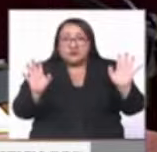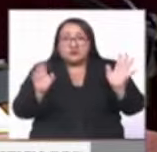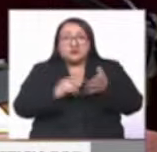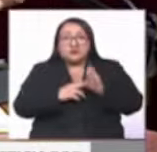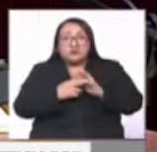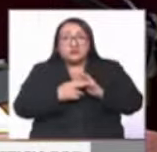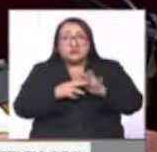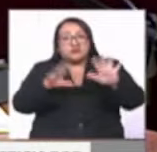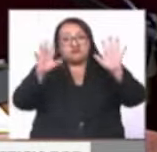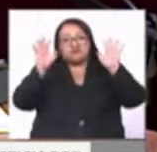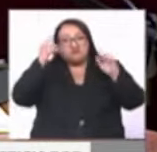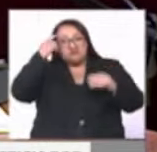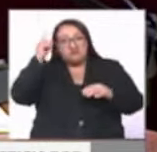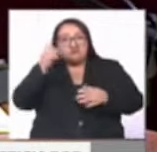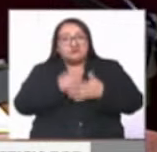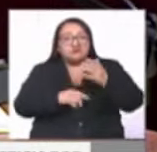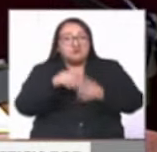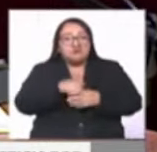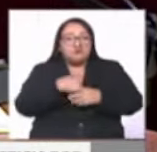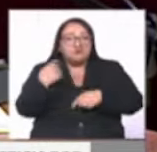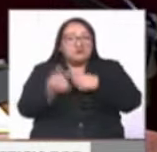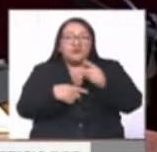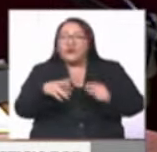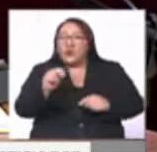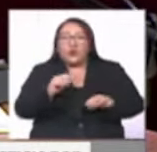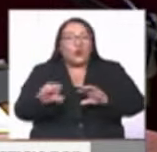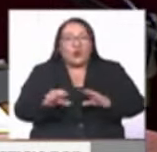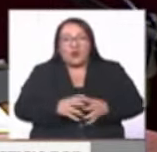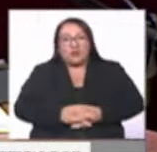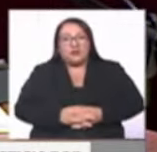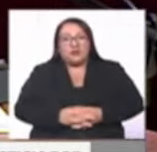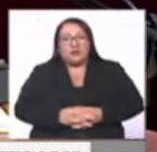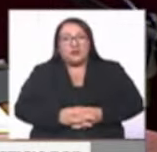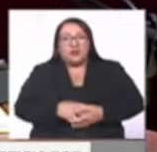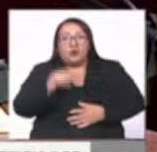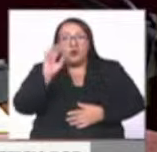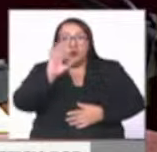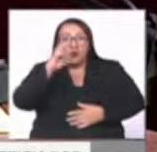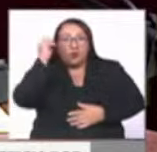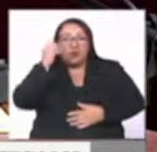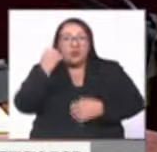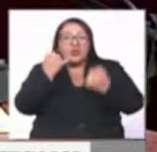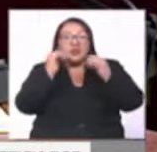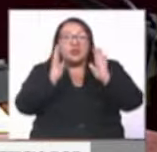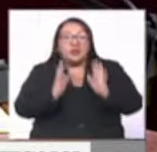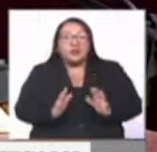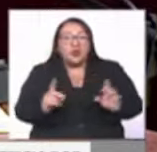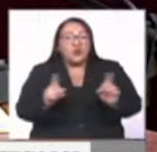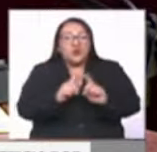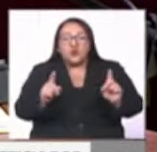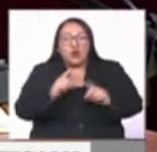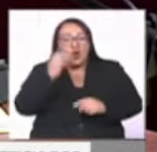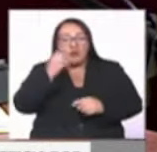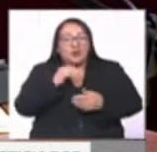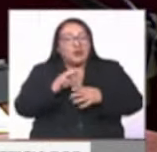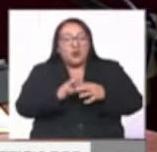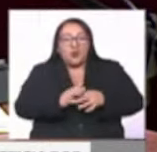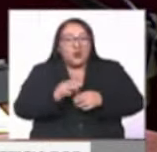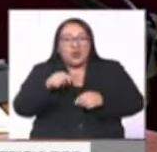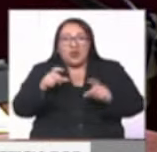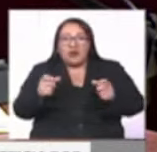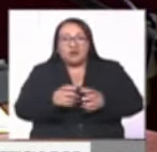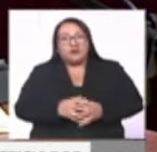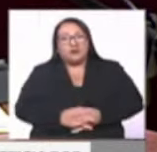él es vocal sabía lo que son votos singulares no lo hizo es su opinión individual no es la opinión unánime de la